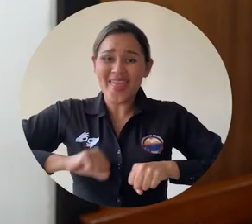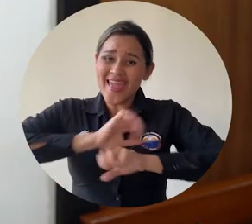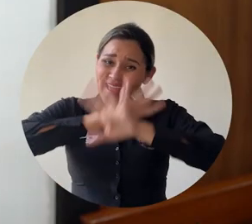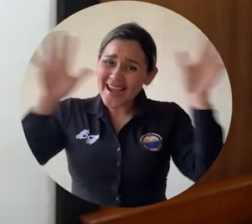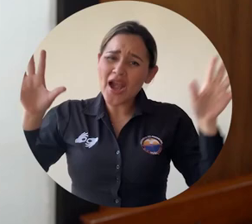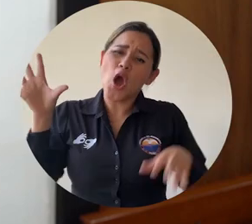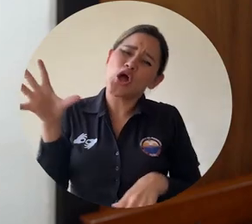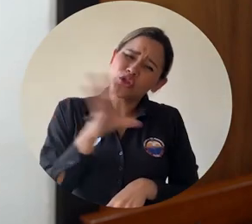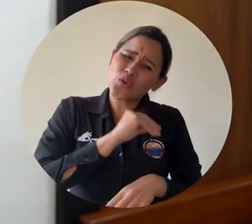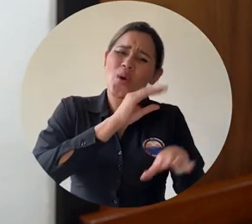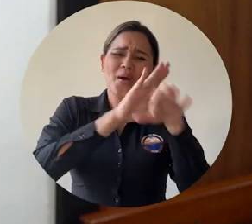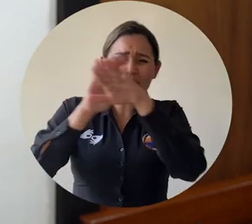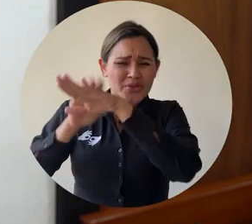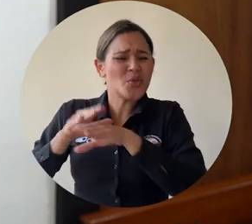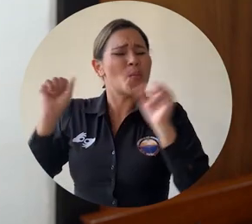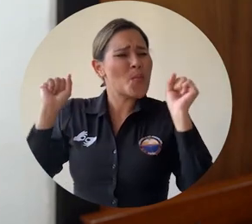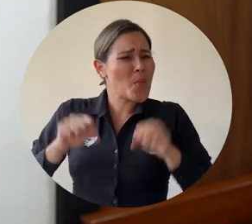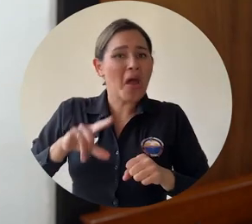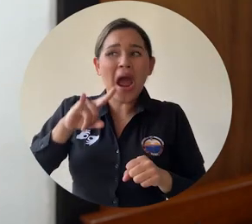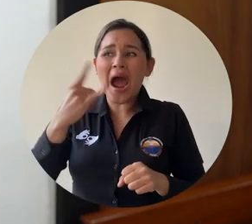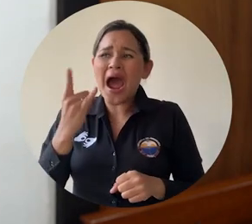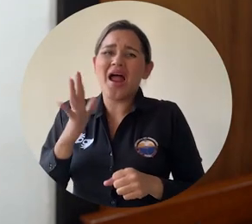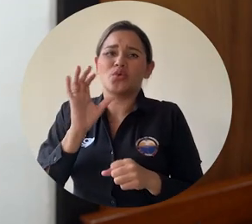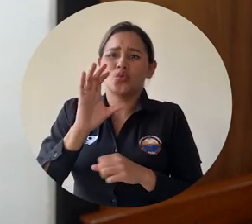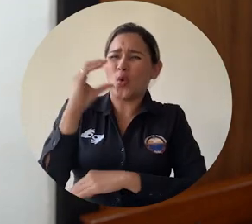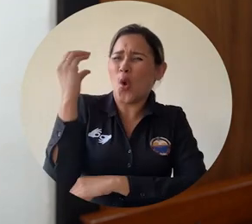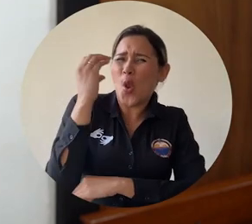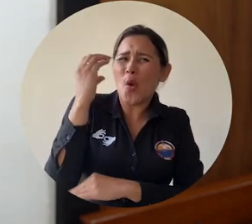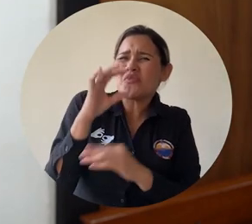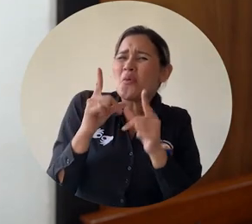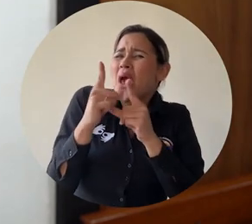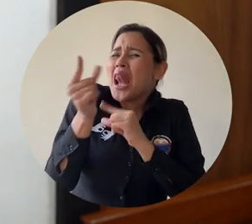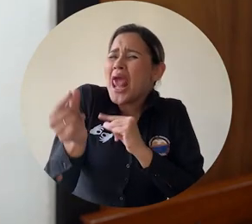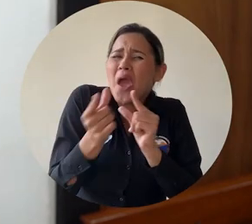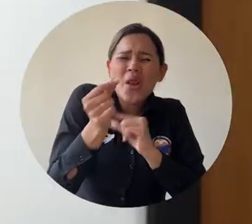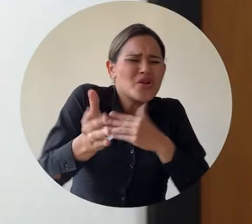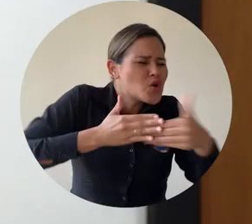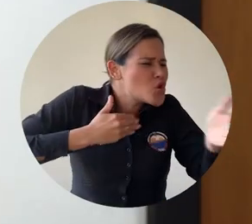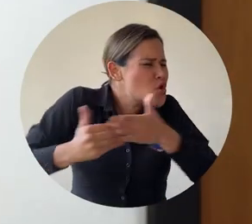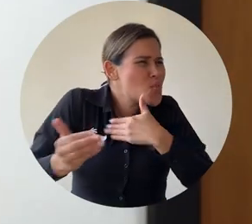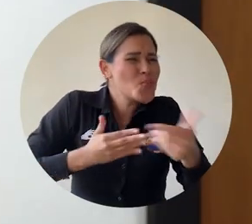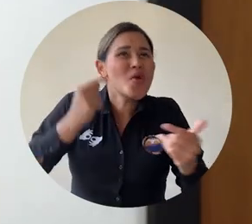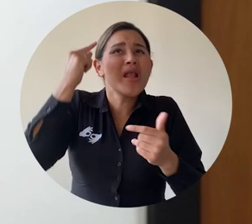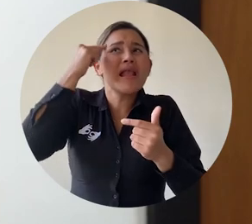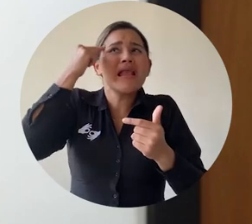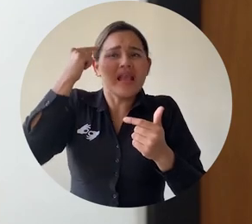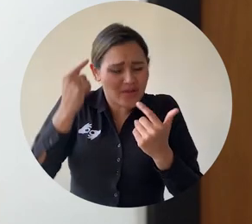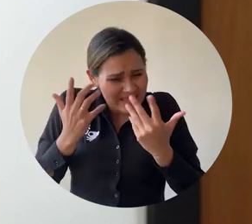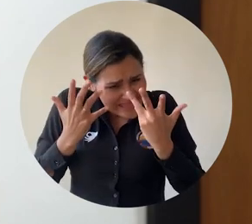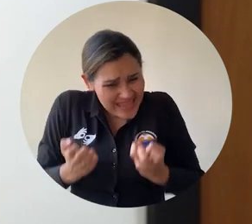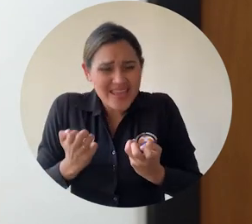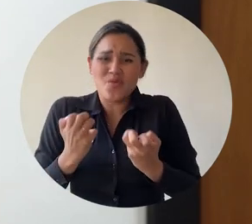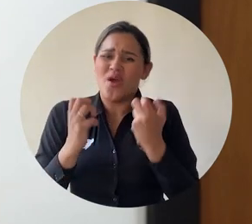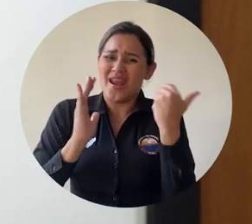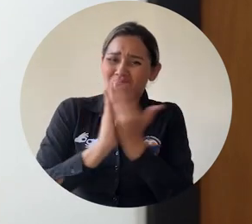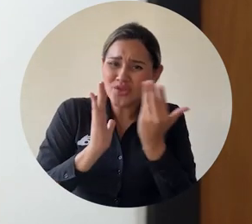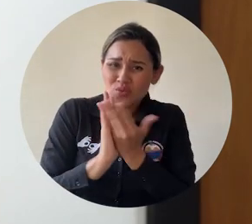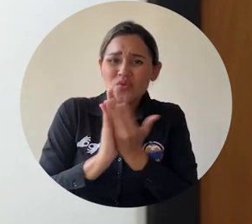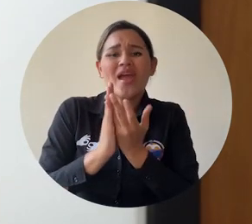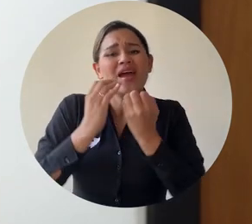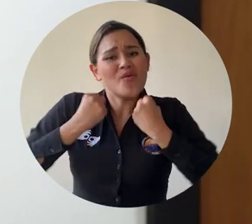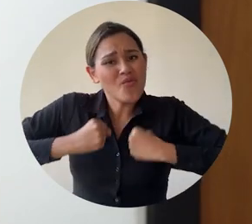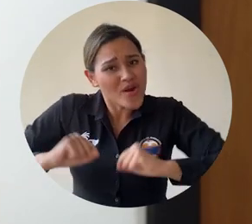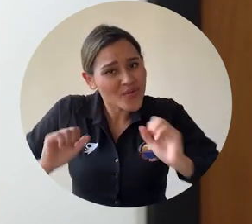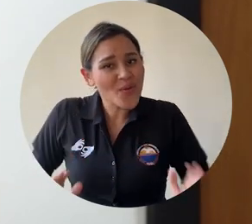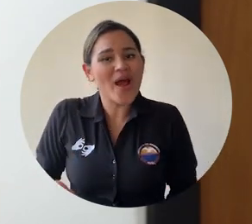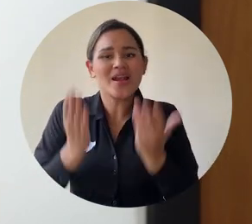en cualquier lugar remoto de Colombia, en cualquier población, en cualquier ciudad, que los sueños se pueden cumplir y que no dejen atrás